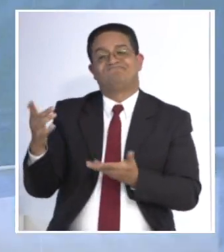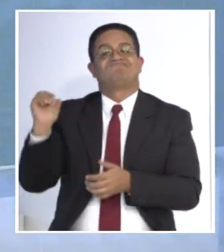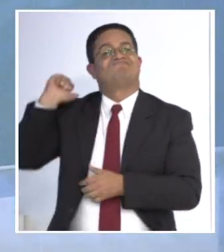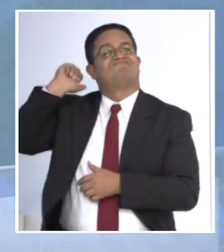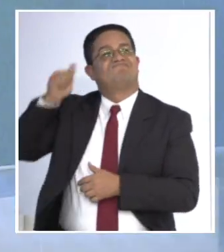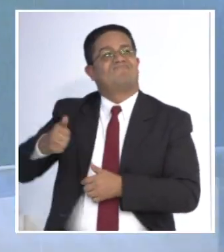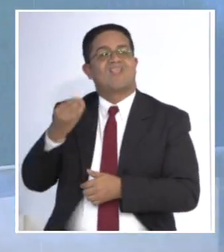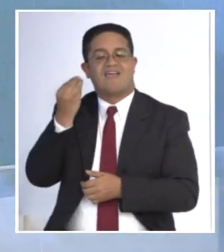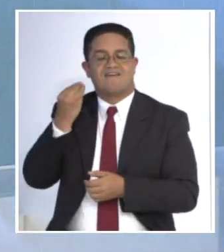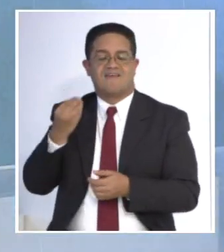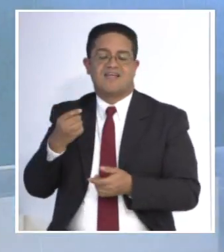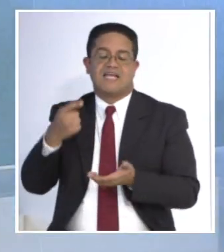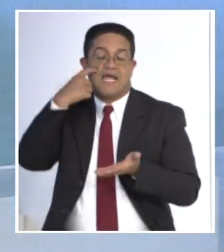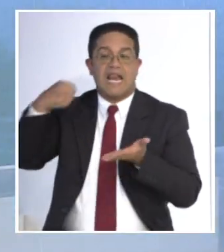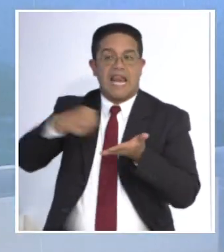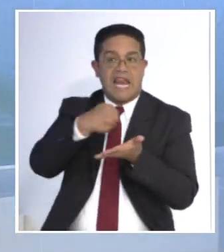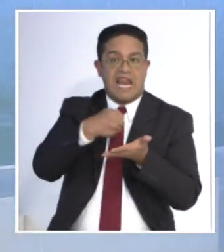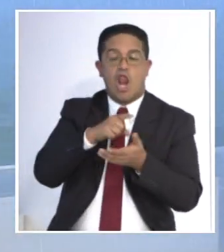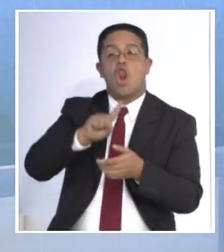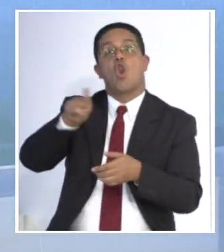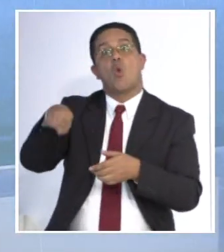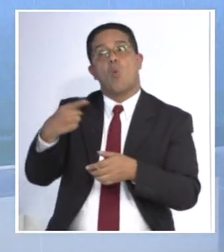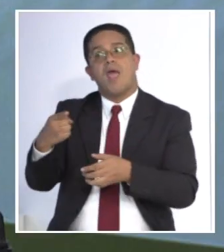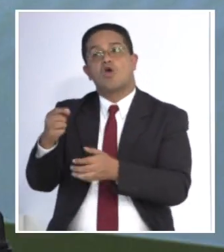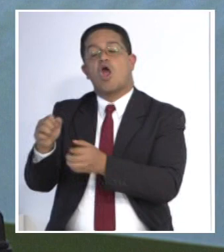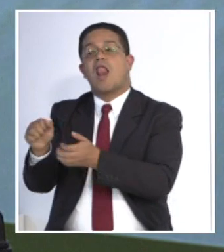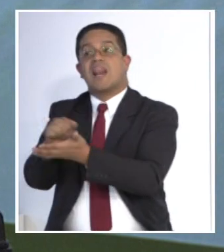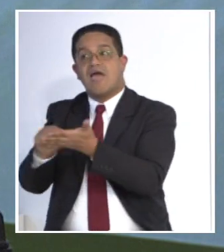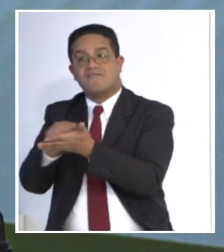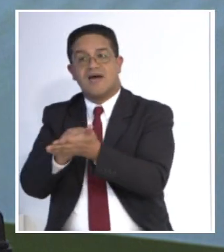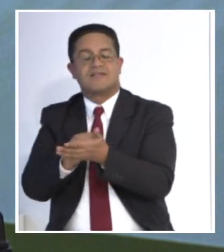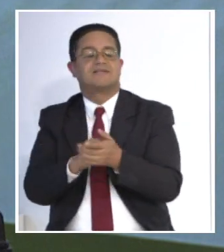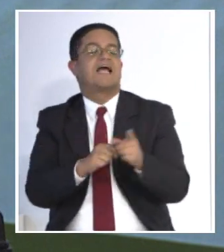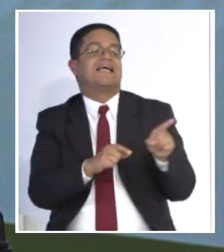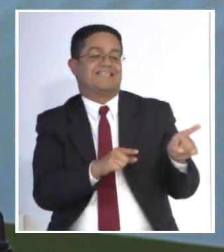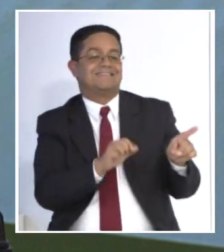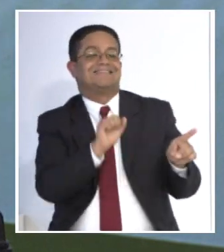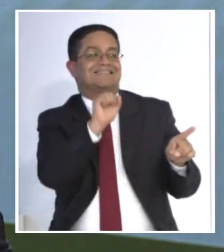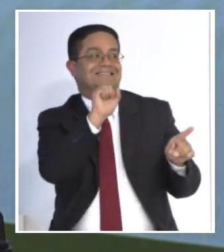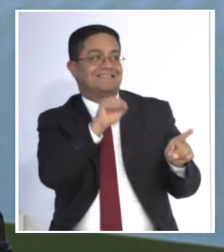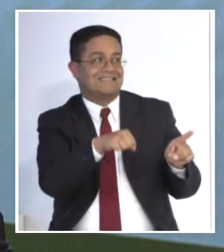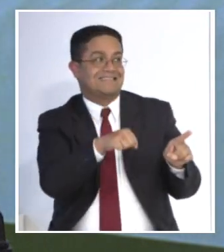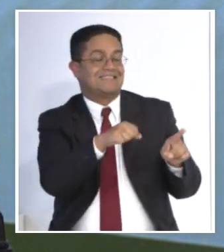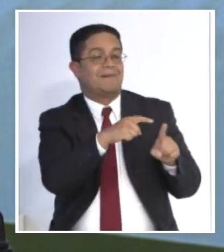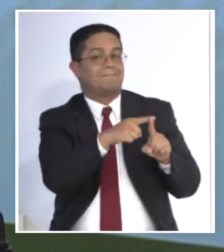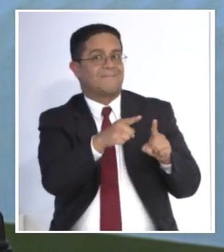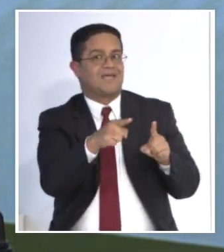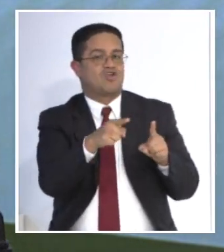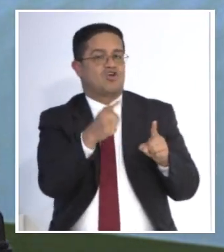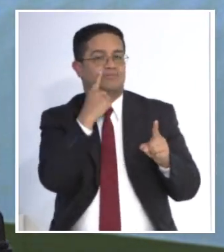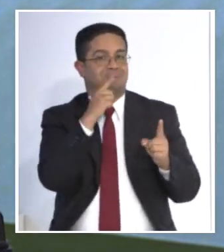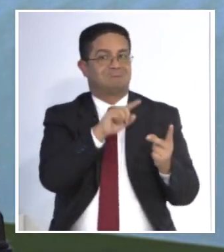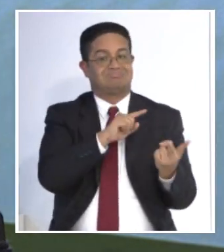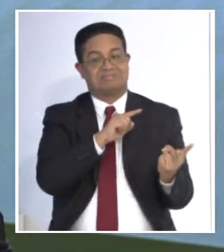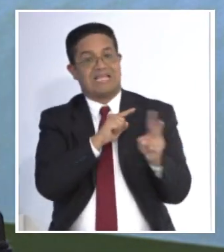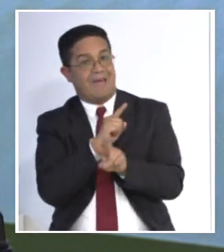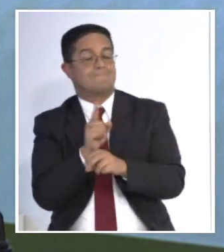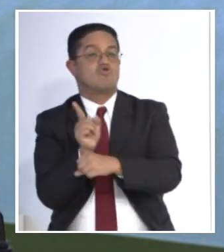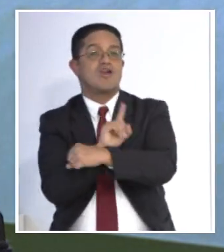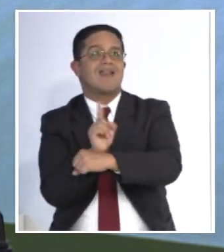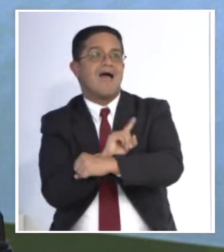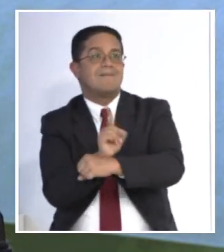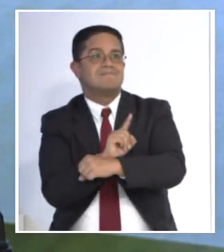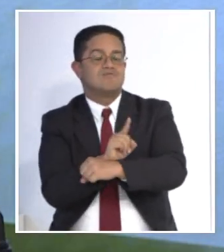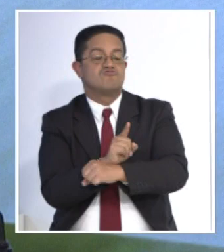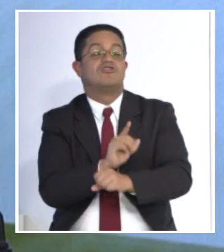ejemplo, planchamos, nos abrimos la nevera o nos mojamos las manos. Porque puedes hacer un pasmo, pero es porque produce una vasoconstricción violenta, le llega menos irrigación